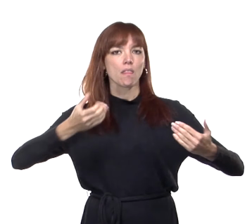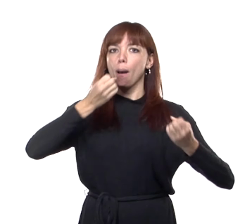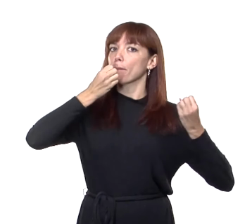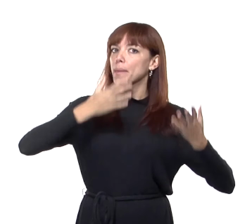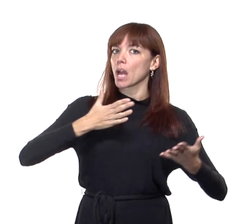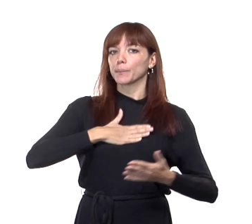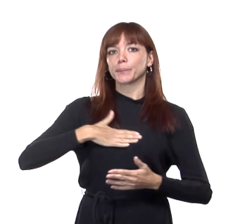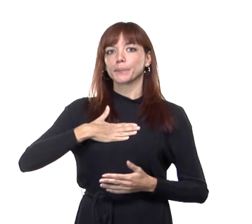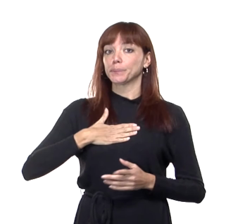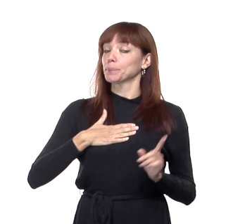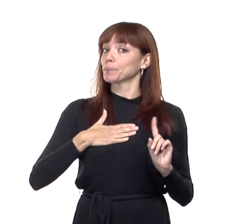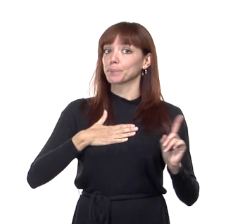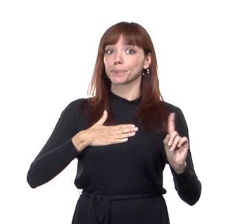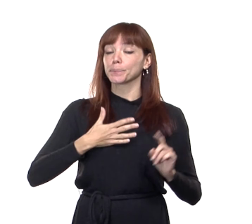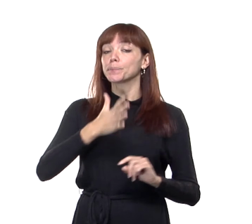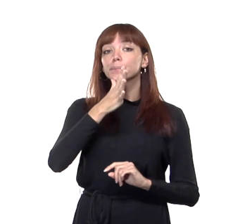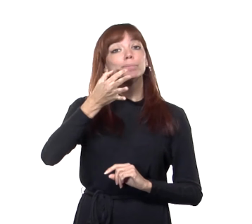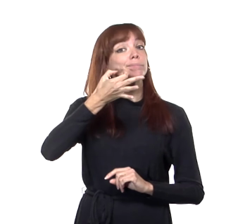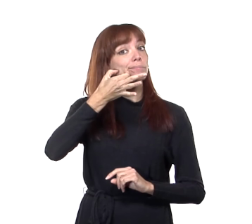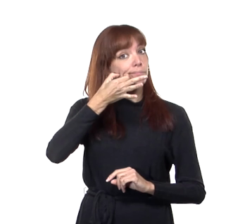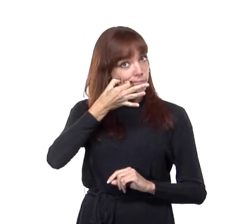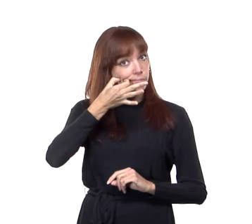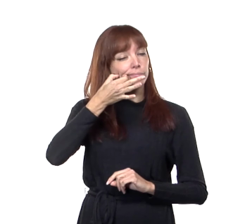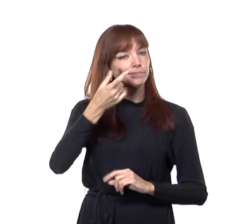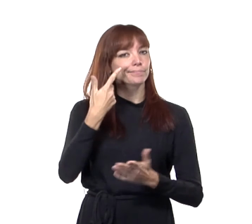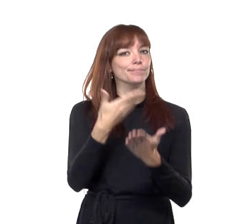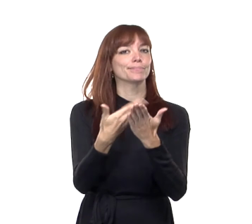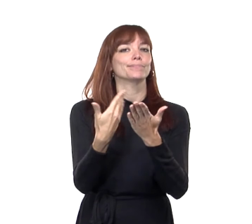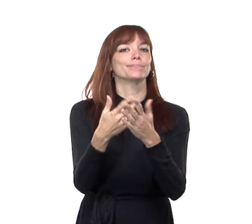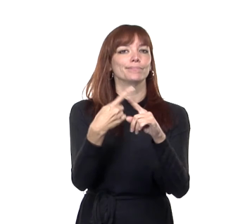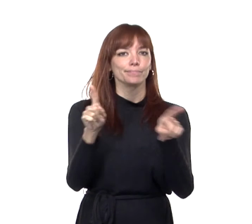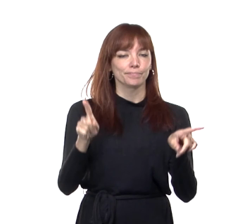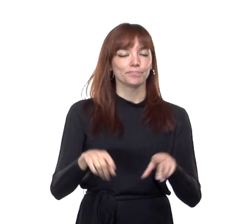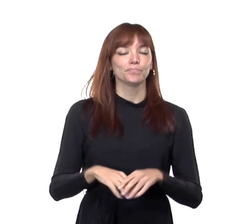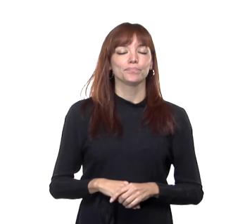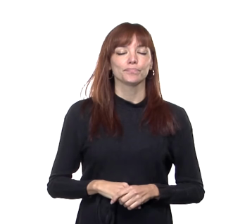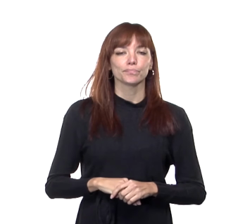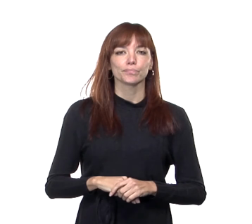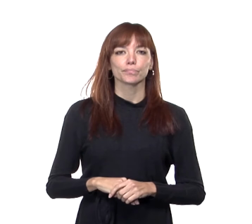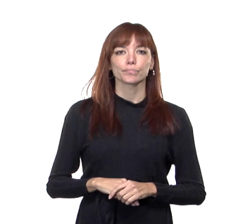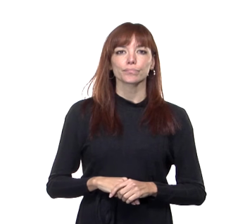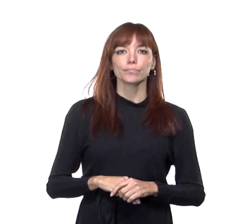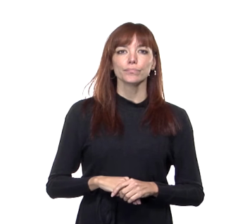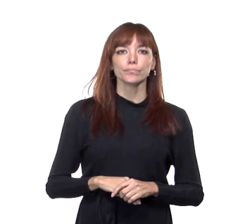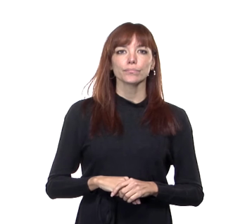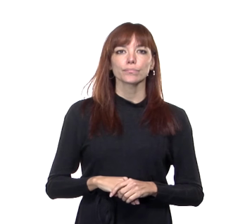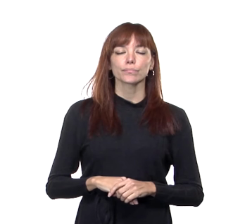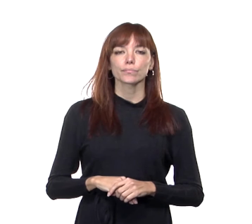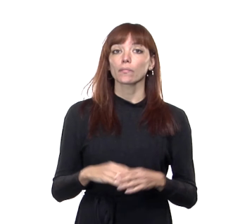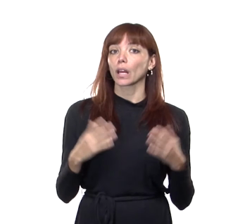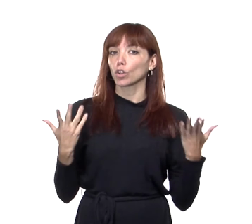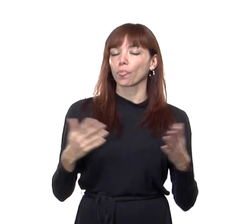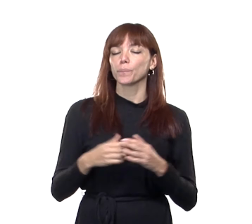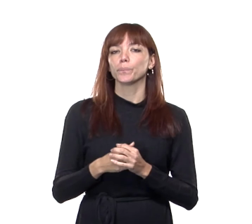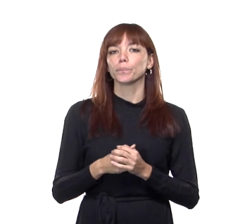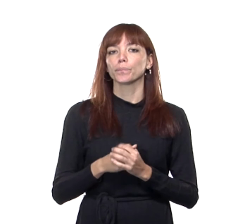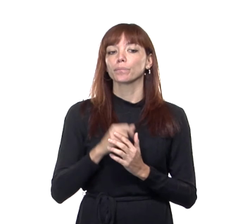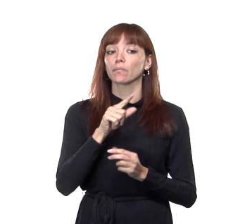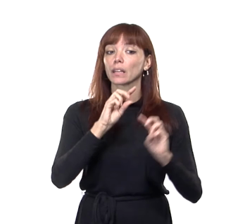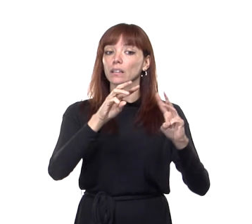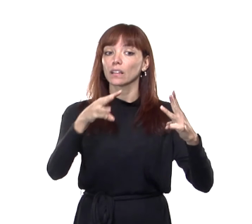porque la realidad muestra lo contrario entonces internet va a ser